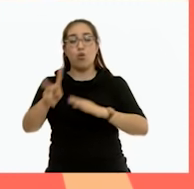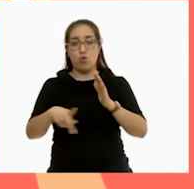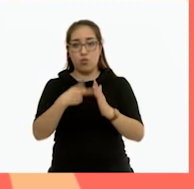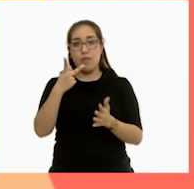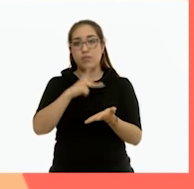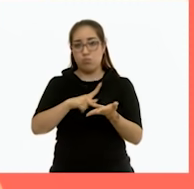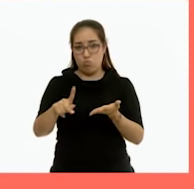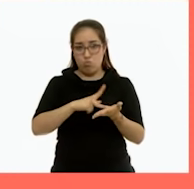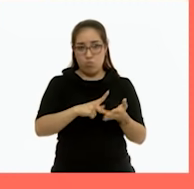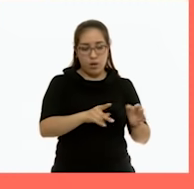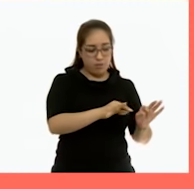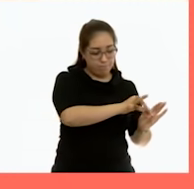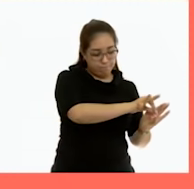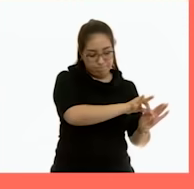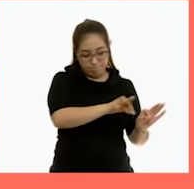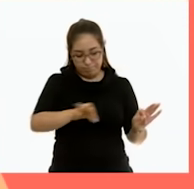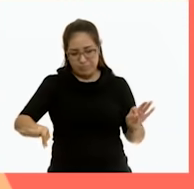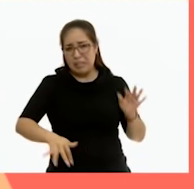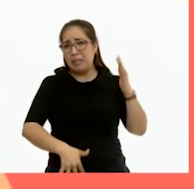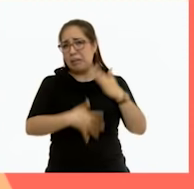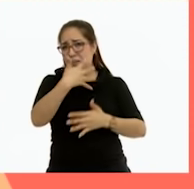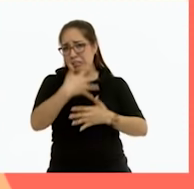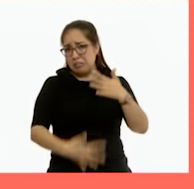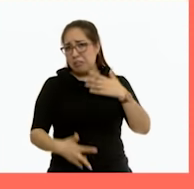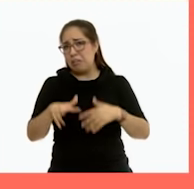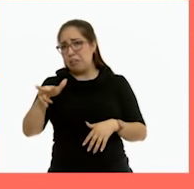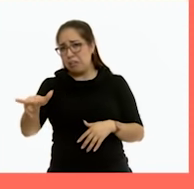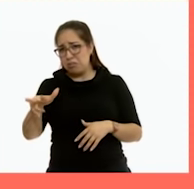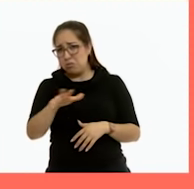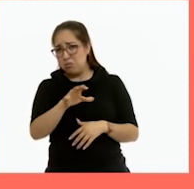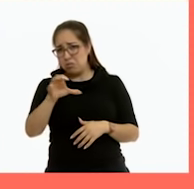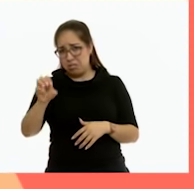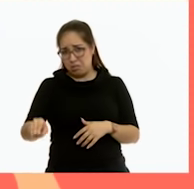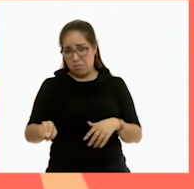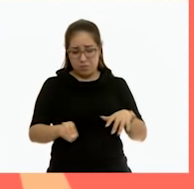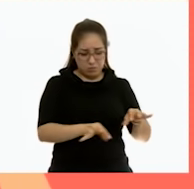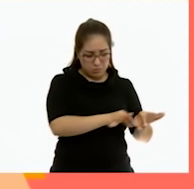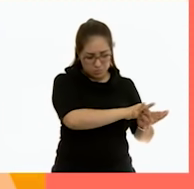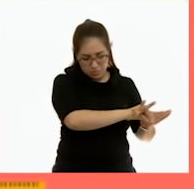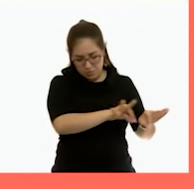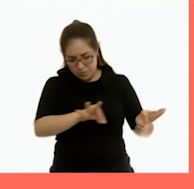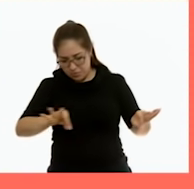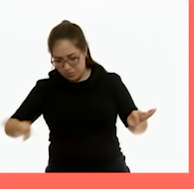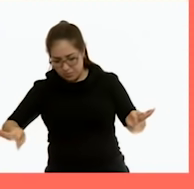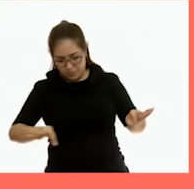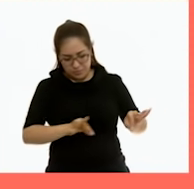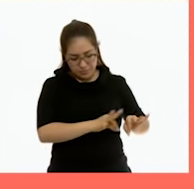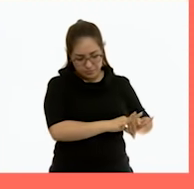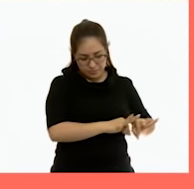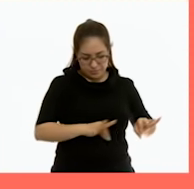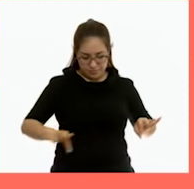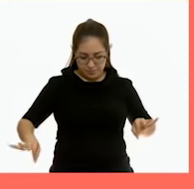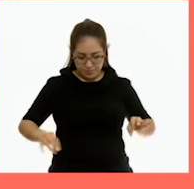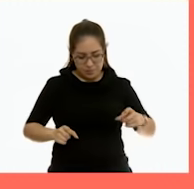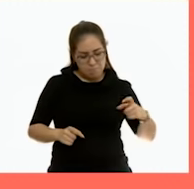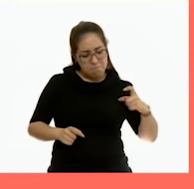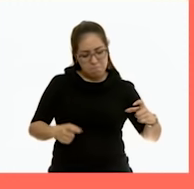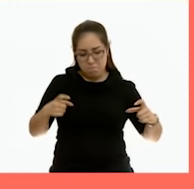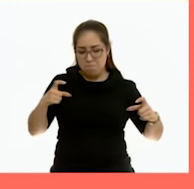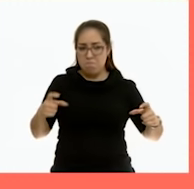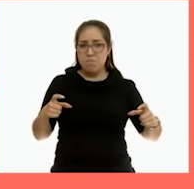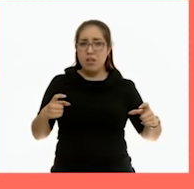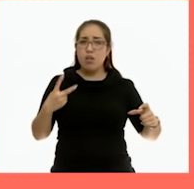el plumón o la pluma de 15 a 18 centímetros de largo de un lado, dejando un margen de